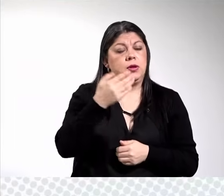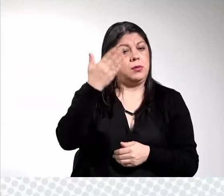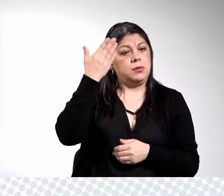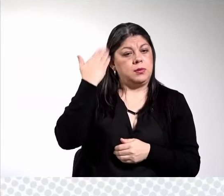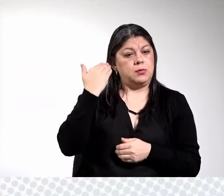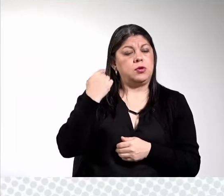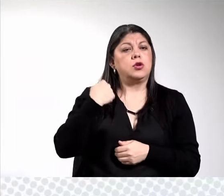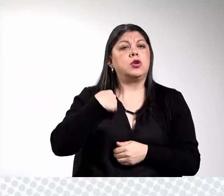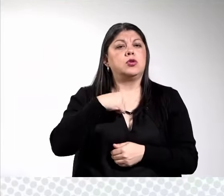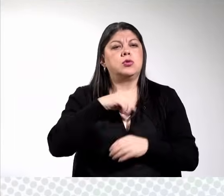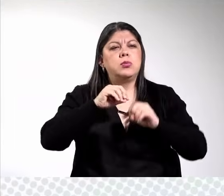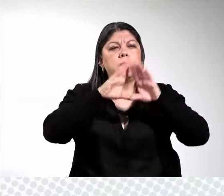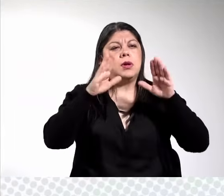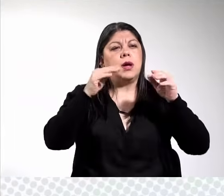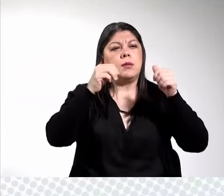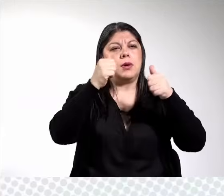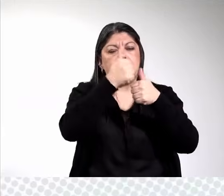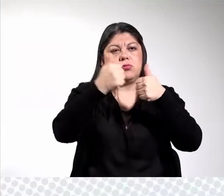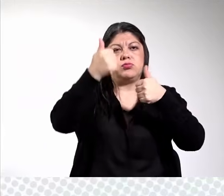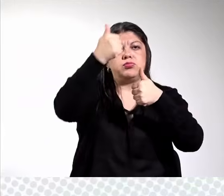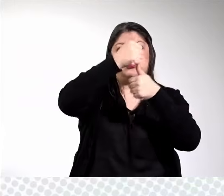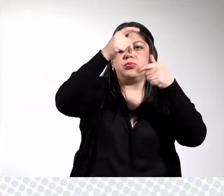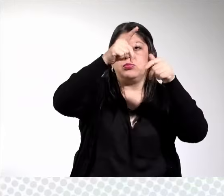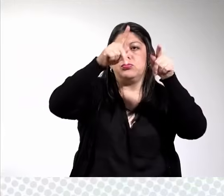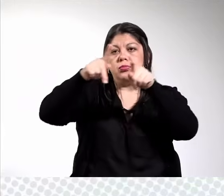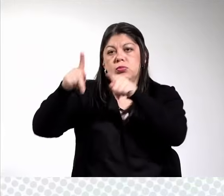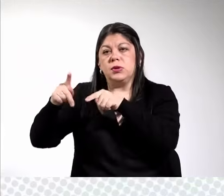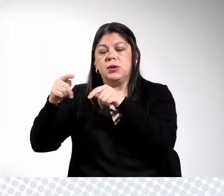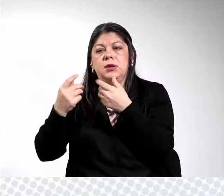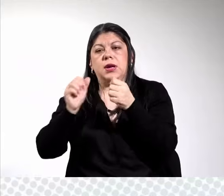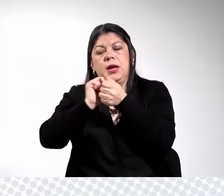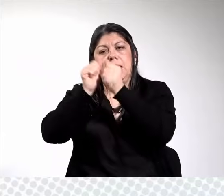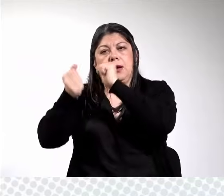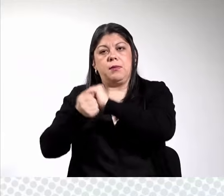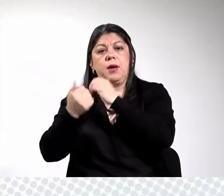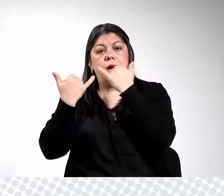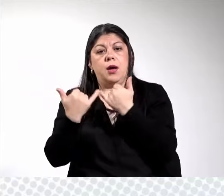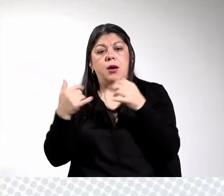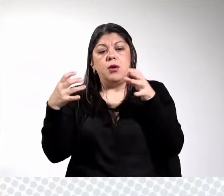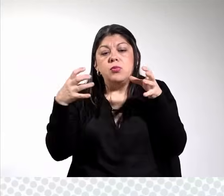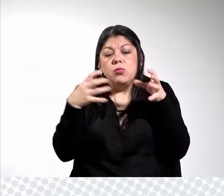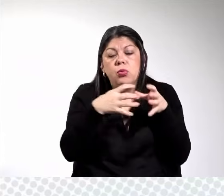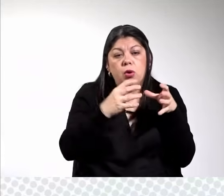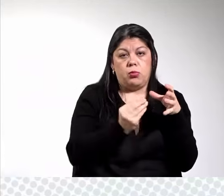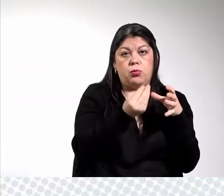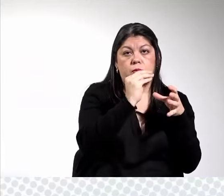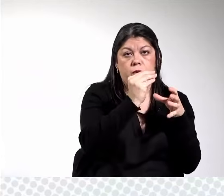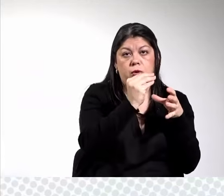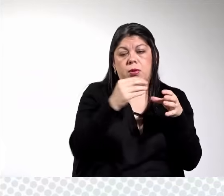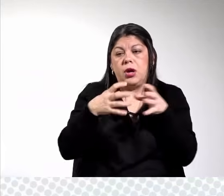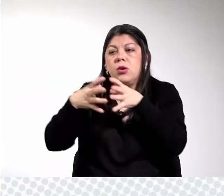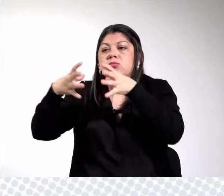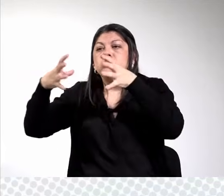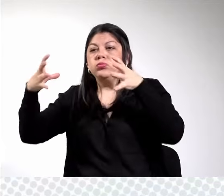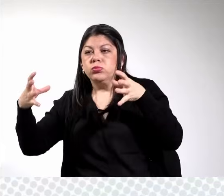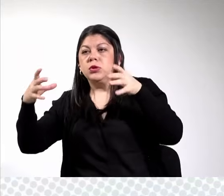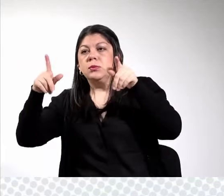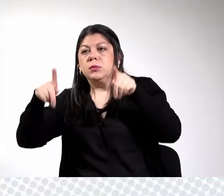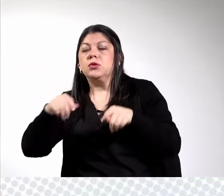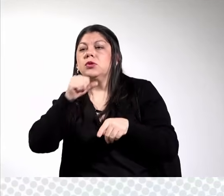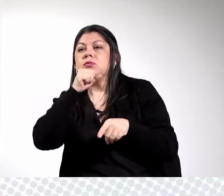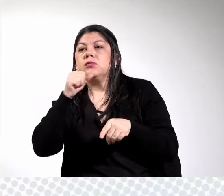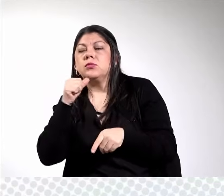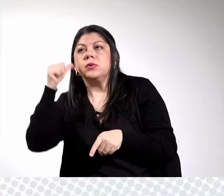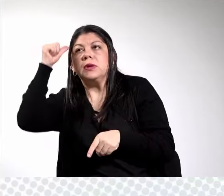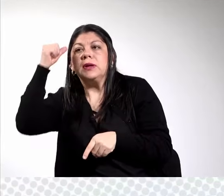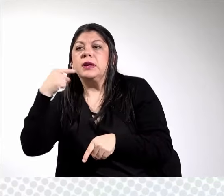ratito, tenemos muy claro que la pirámide poblacional del país se ha estado invirtiendo y hoy tenemos muy pocas personas jóvenes frente a una población adulta mayor que